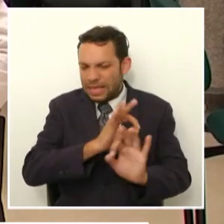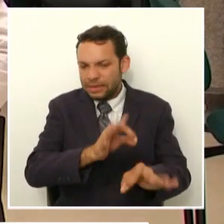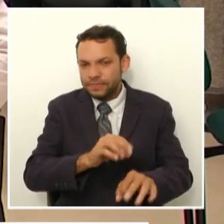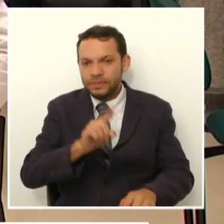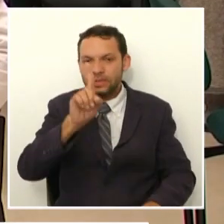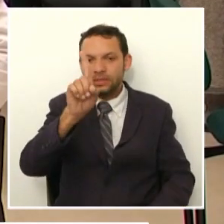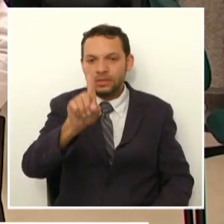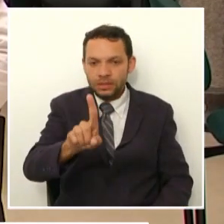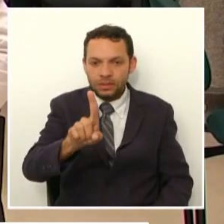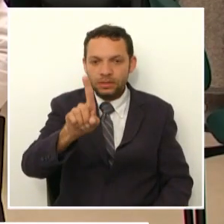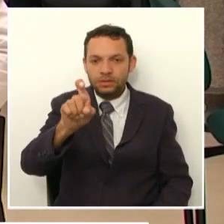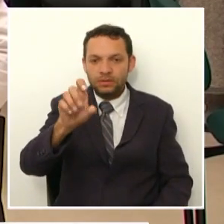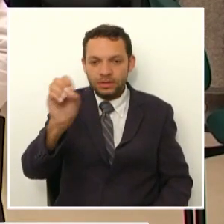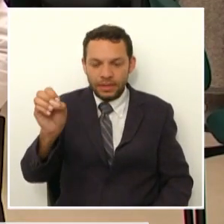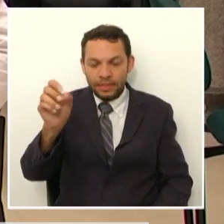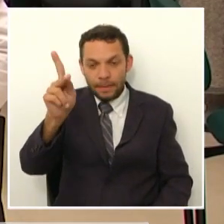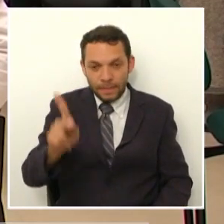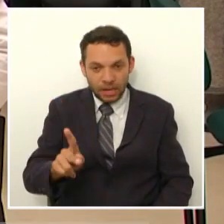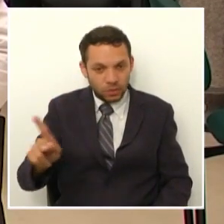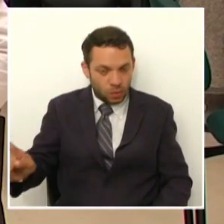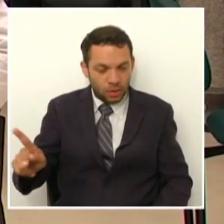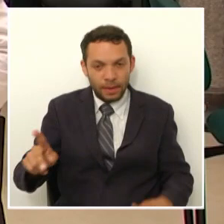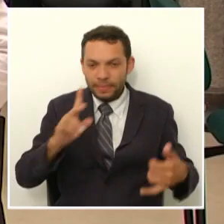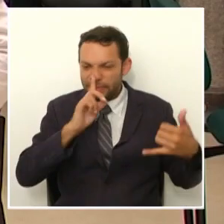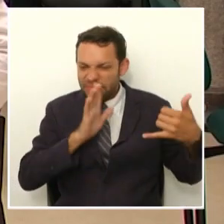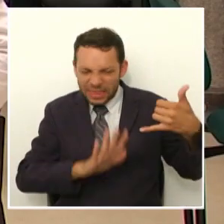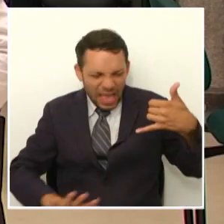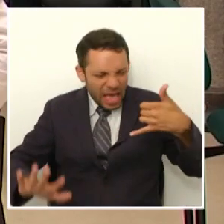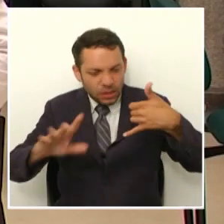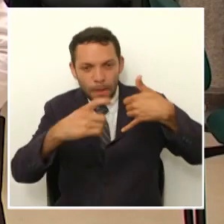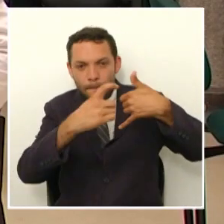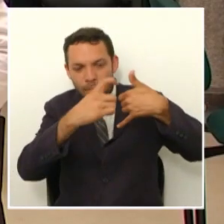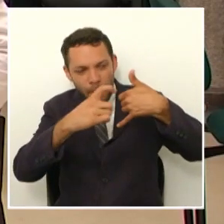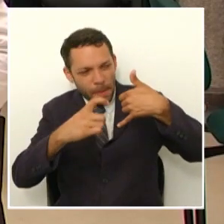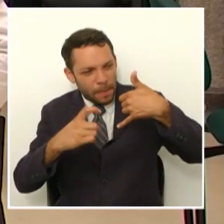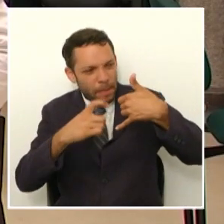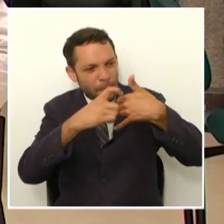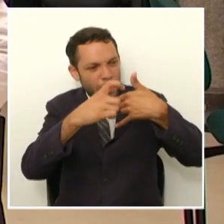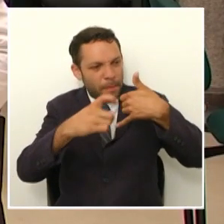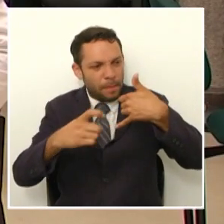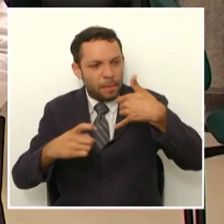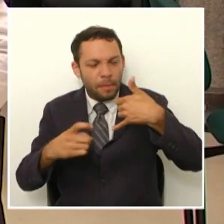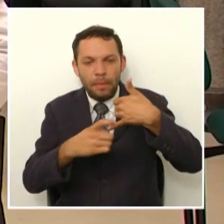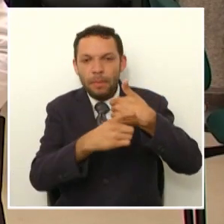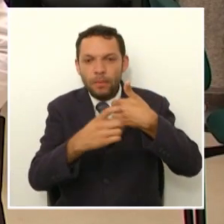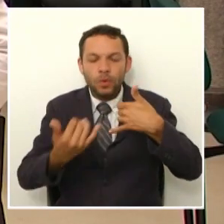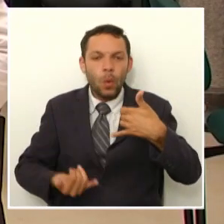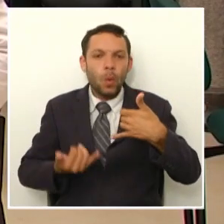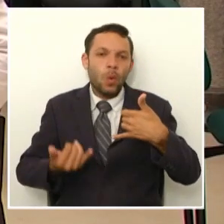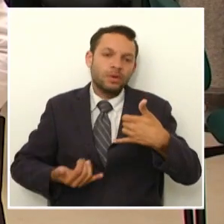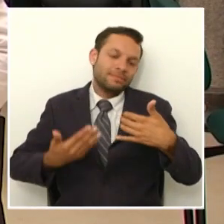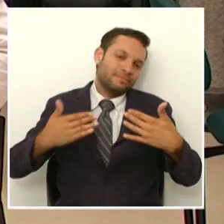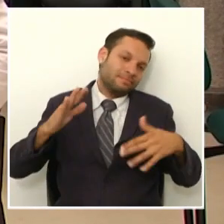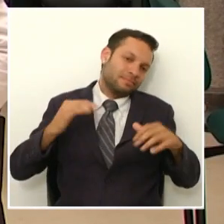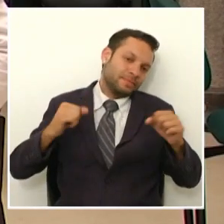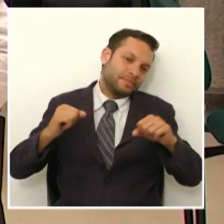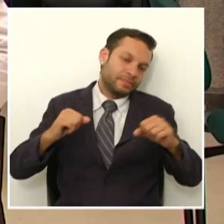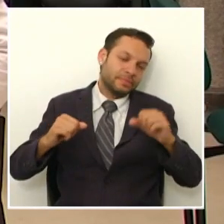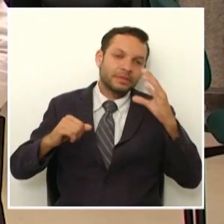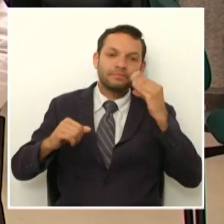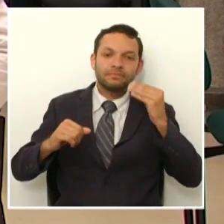160 anestesiólogos que están por todo el país, operando en todo el país. Y hoy en día, esta semana